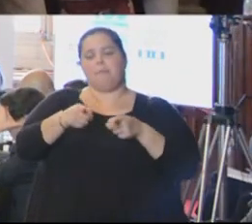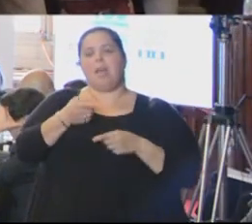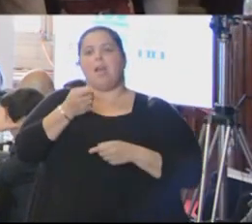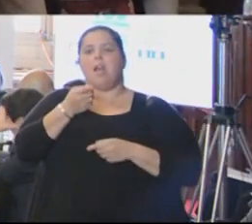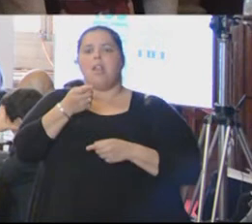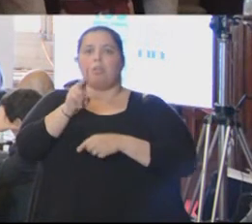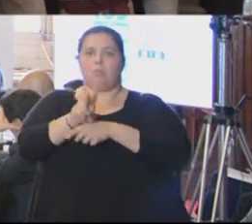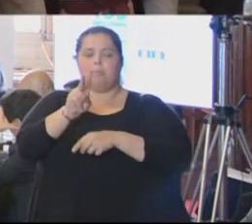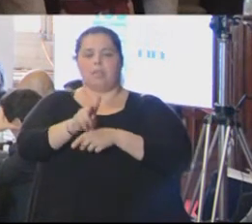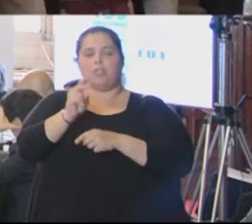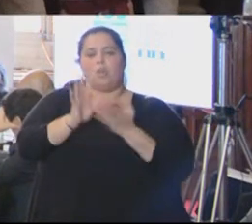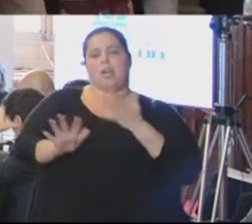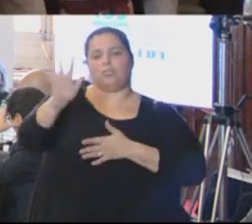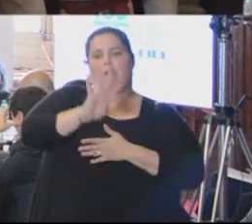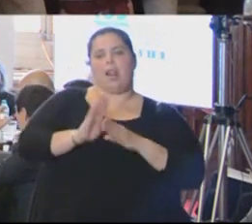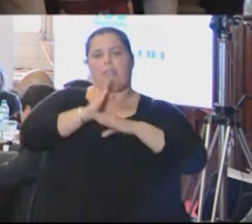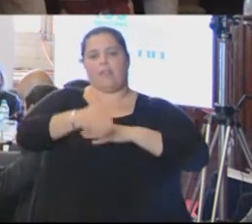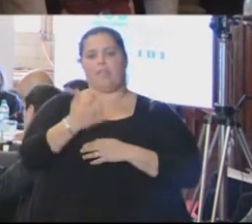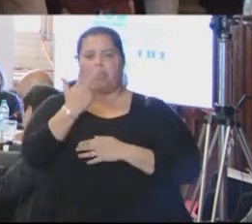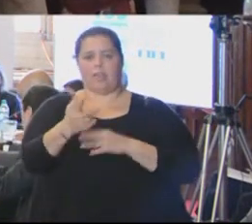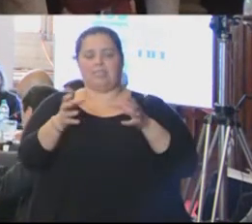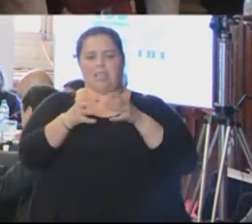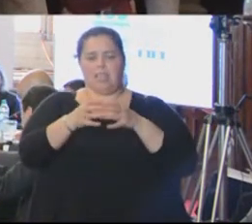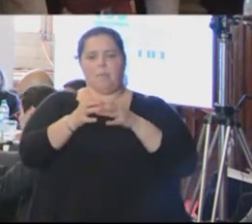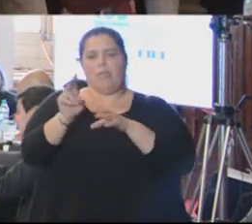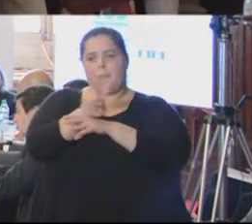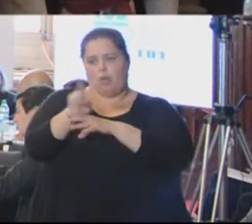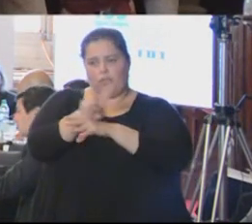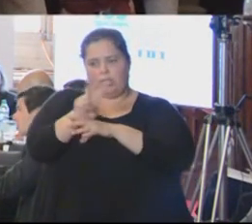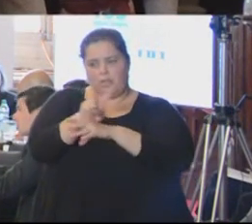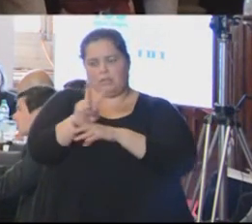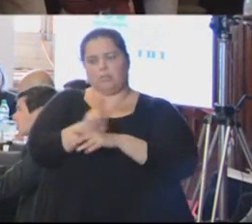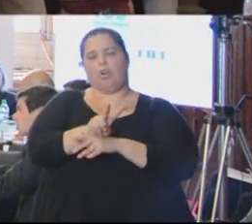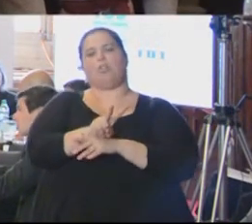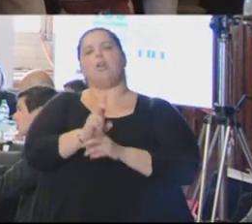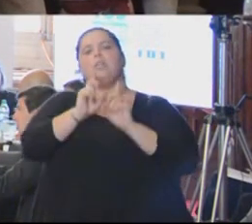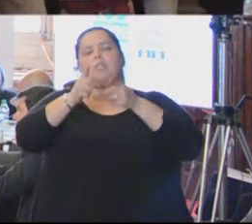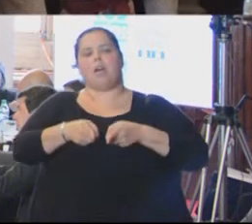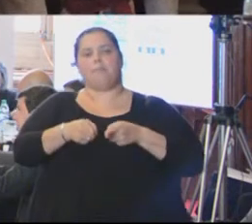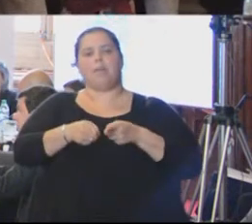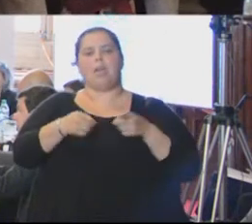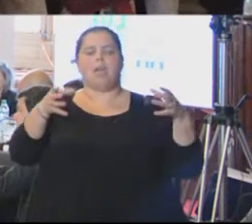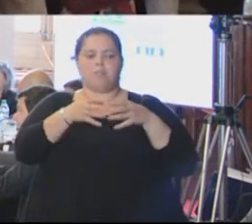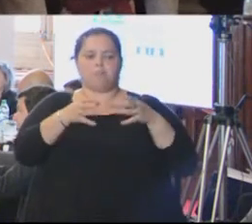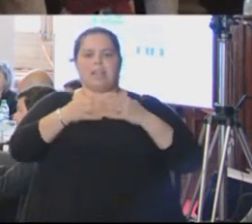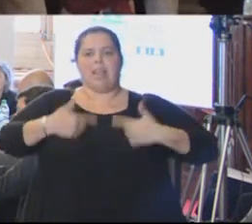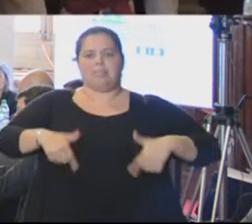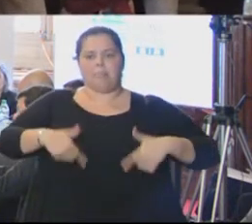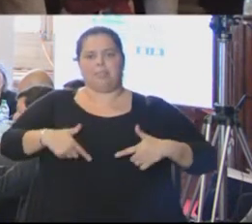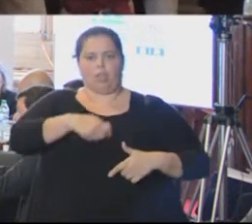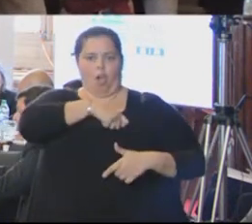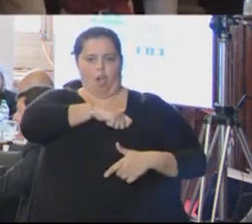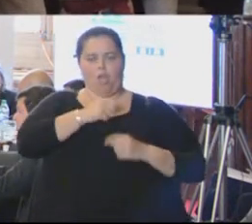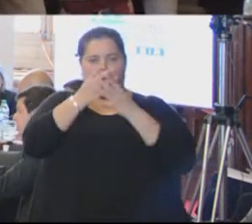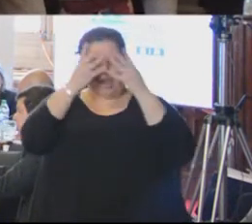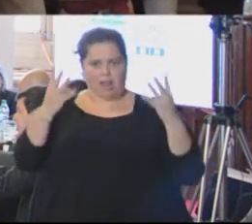3 equipos de verificación, monitoreado desde el Comando General de las Fuerzas Militares por intermedio de la Inspección General, con el fin de